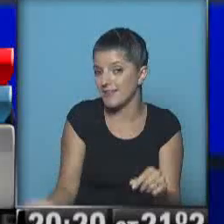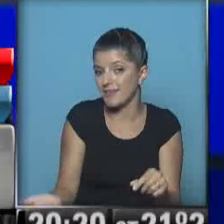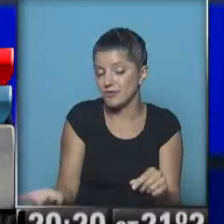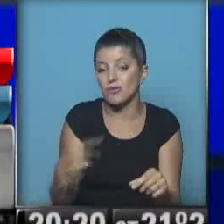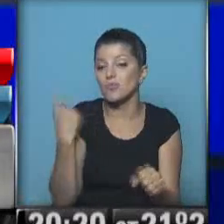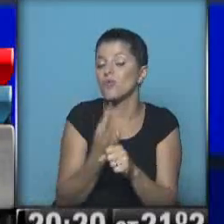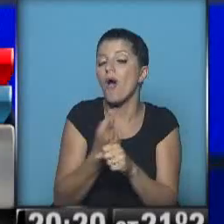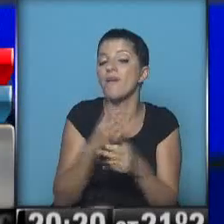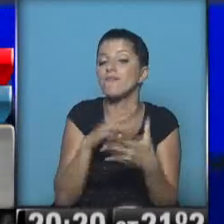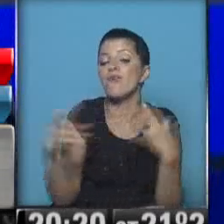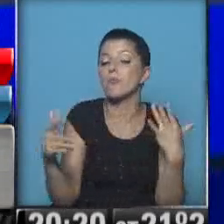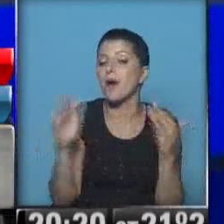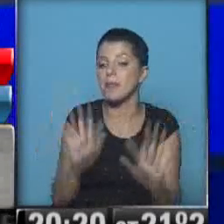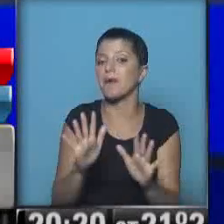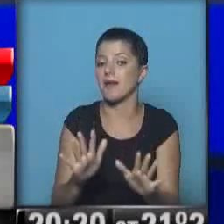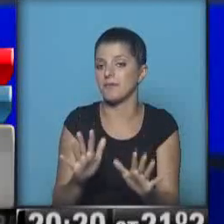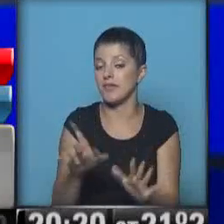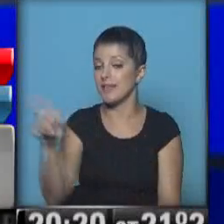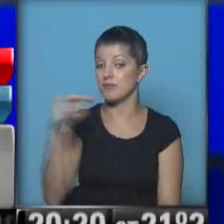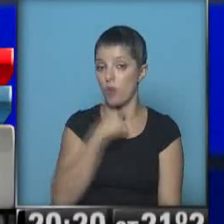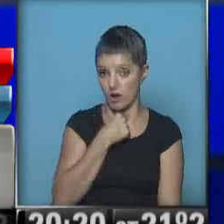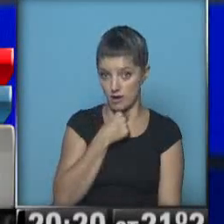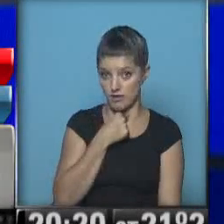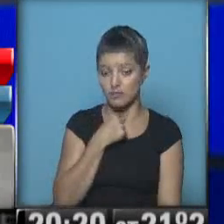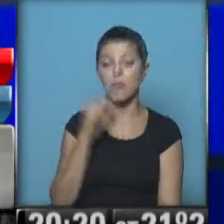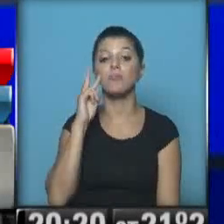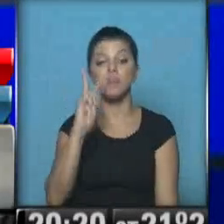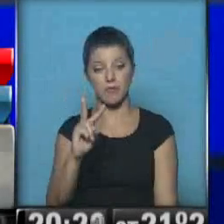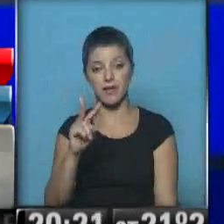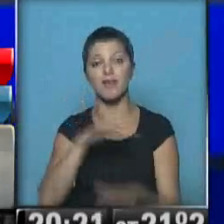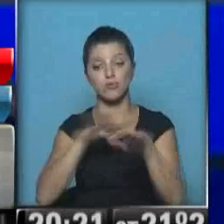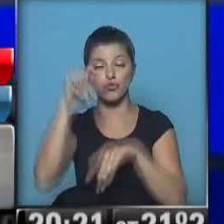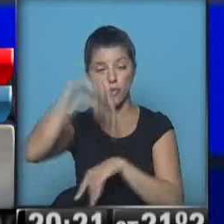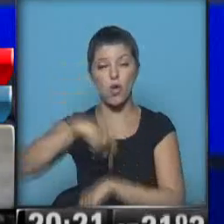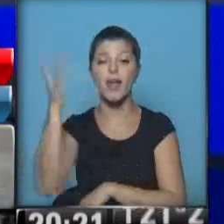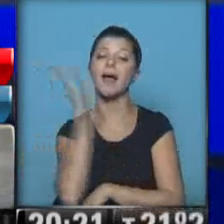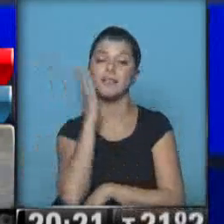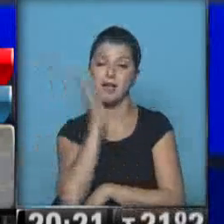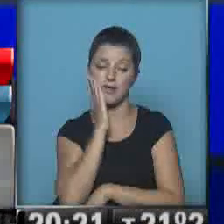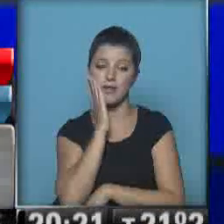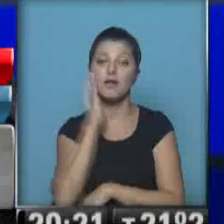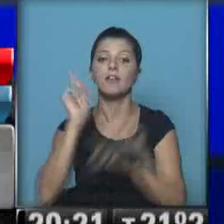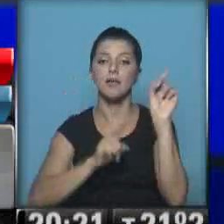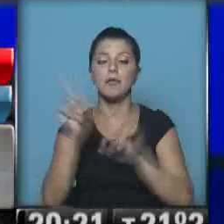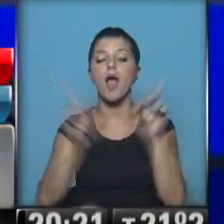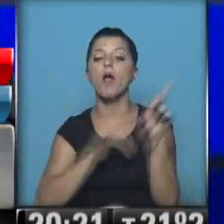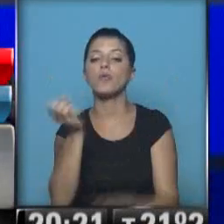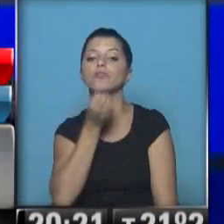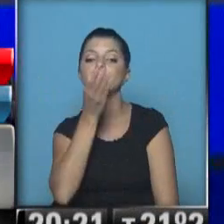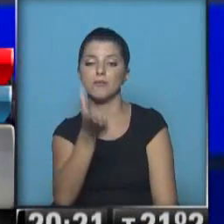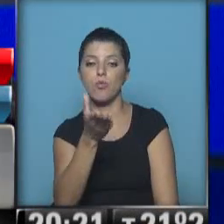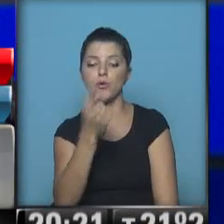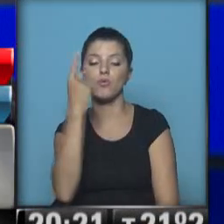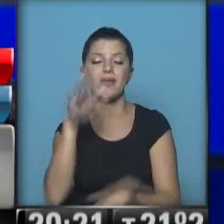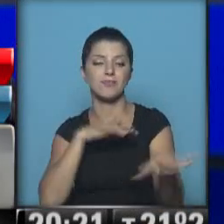manera de que no ingresen él si te parece bien vamos a observar lo que ocurrió esta tarde y además los testimonios claves de una